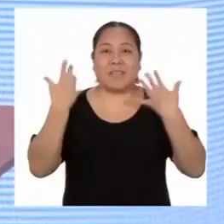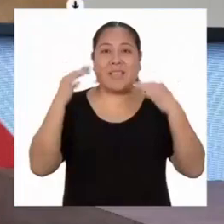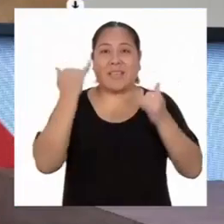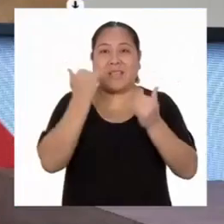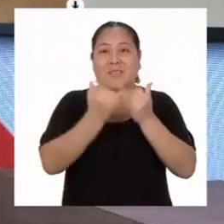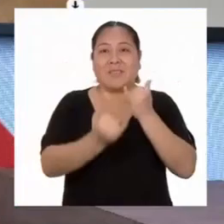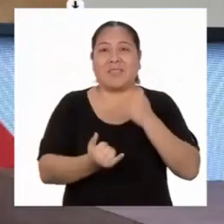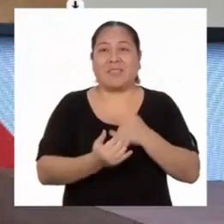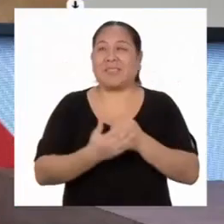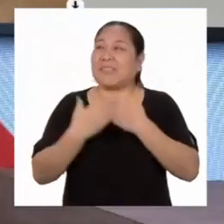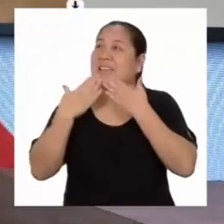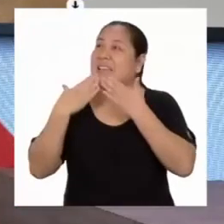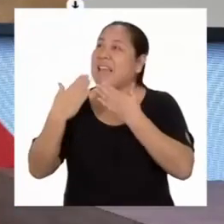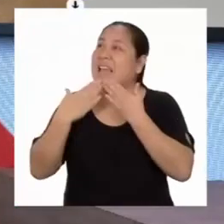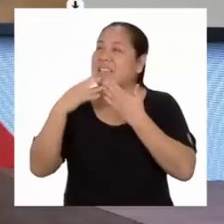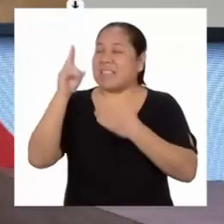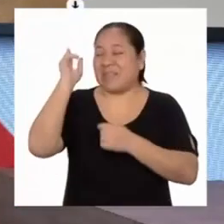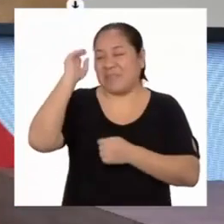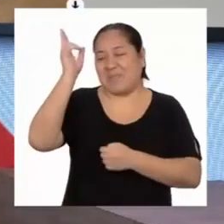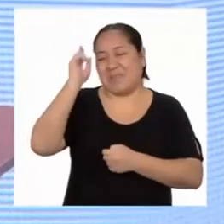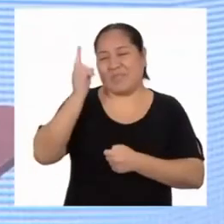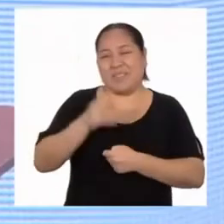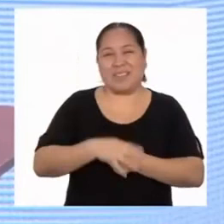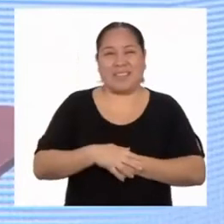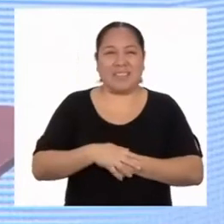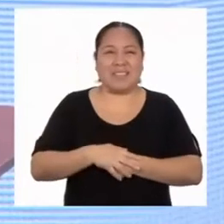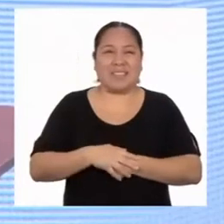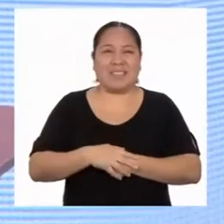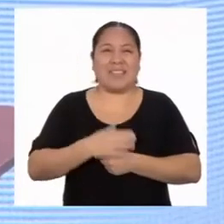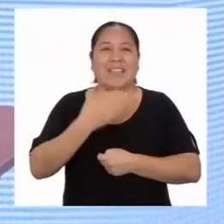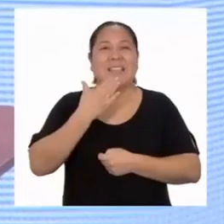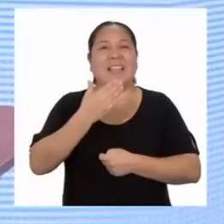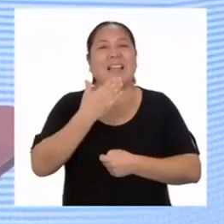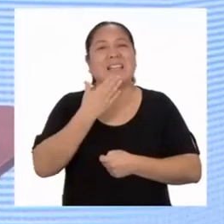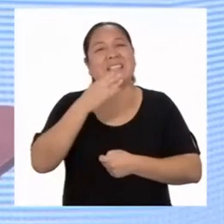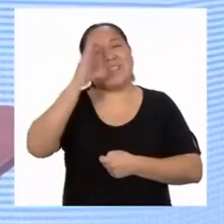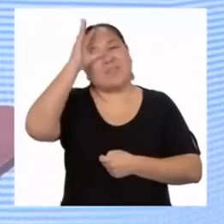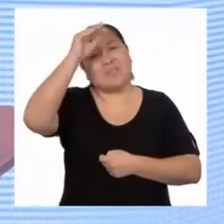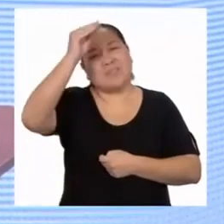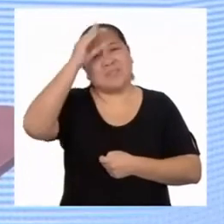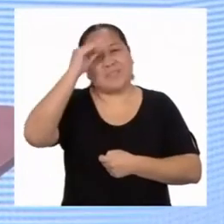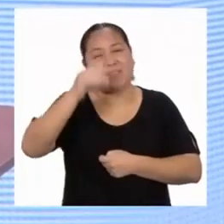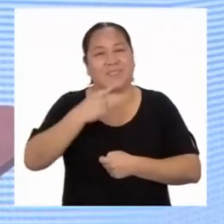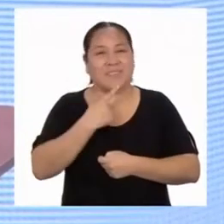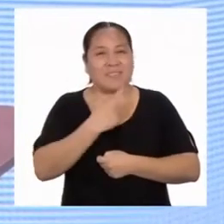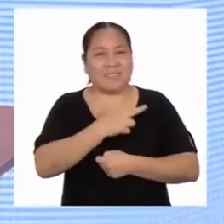cerramos. Muchas gracias, profesora. Gracias, chicas